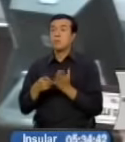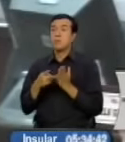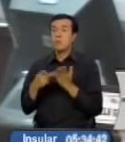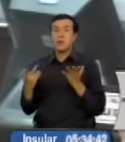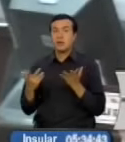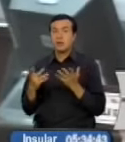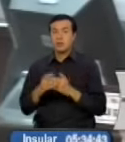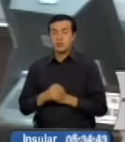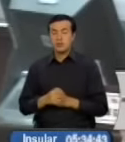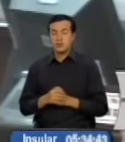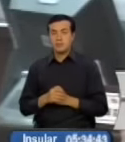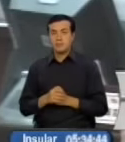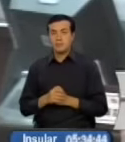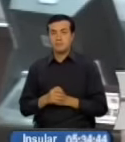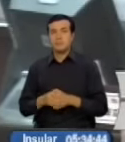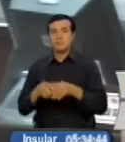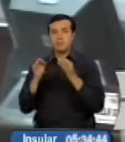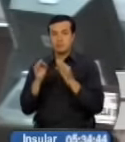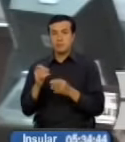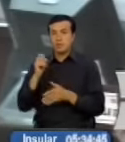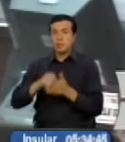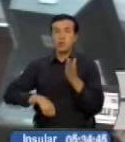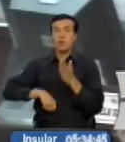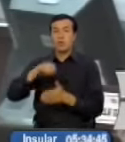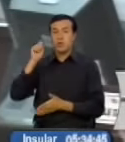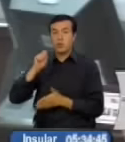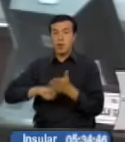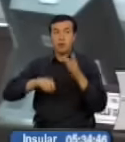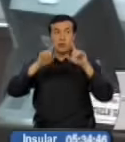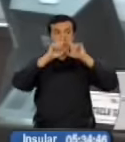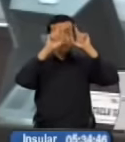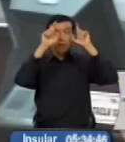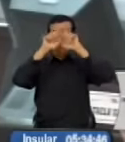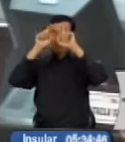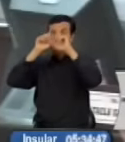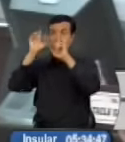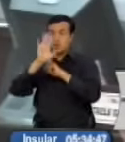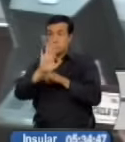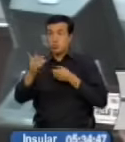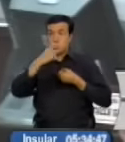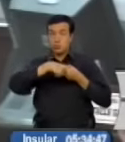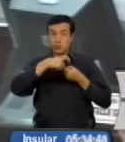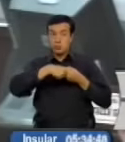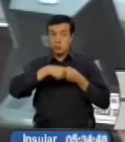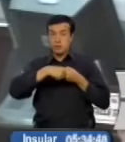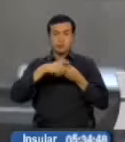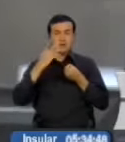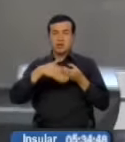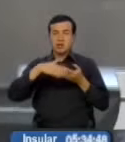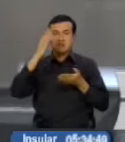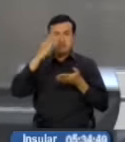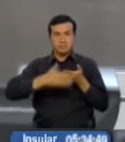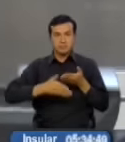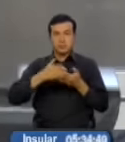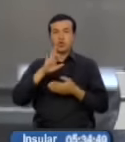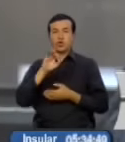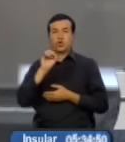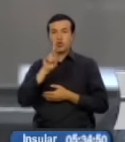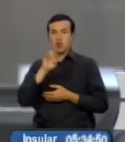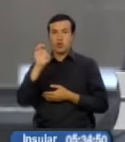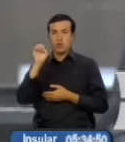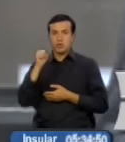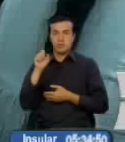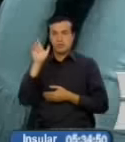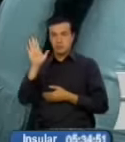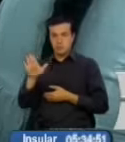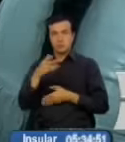y llanamente que los contratos corporativos van a dejar de tener vigencia. Luis Fernando Torres, del Partido Social